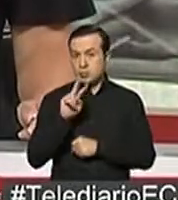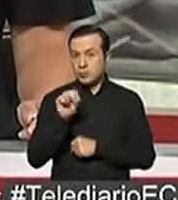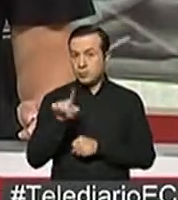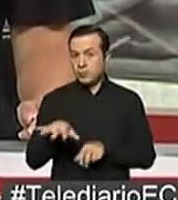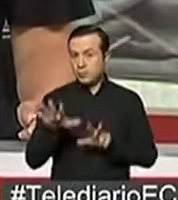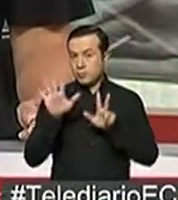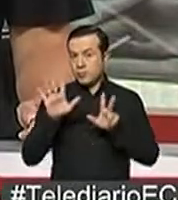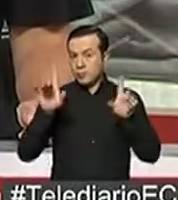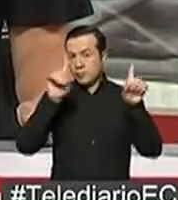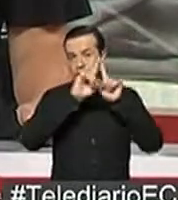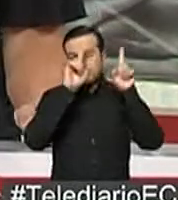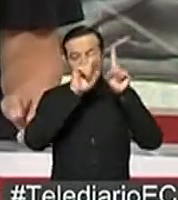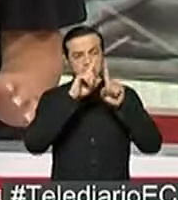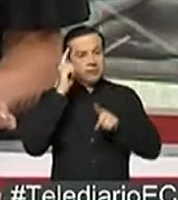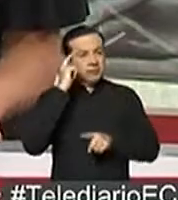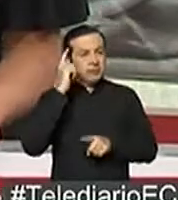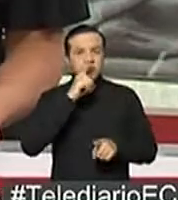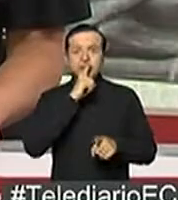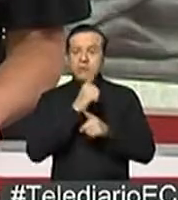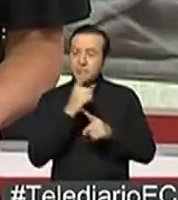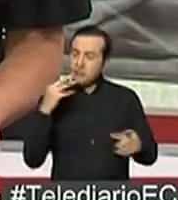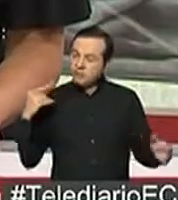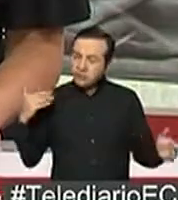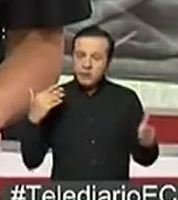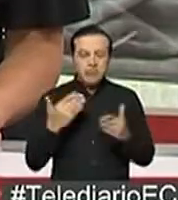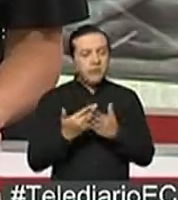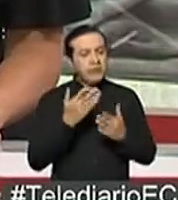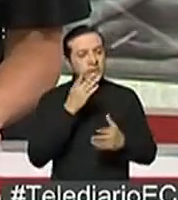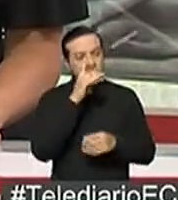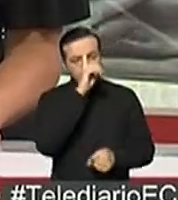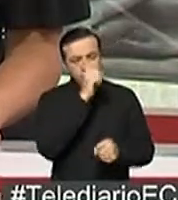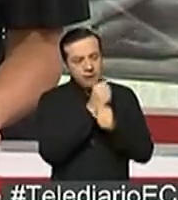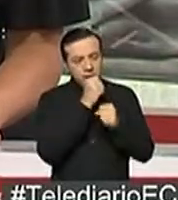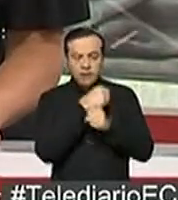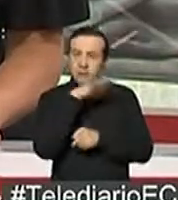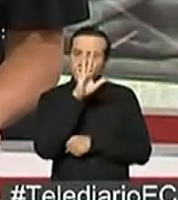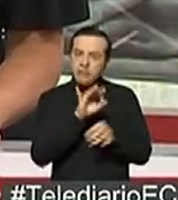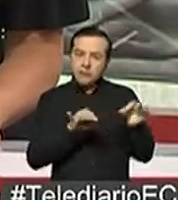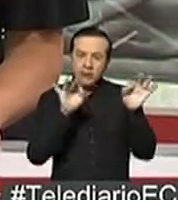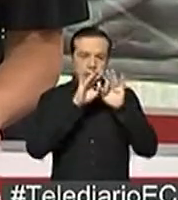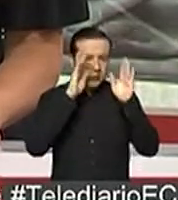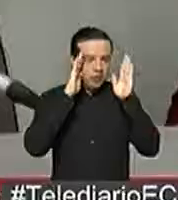El gremio empresarial destacó que en el último tiempo se ha ofrecido trabajo especialmente a mujeres.